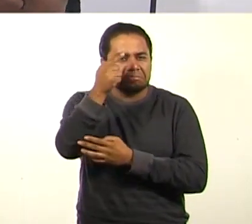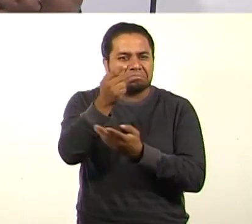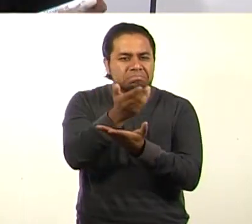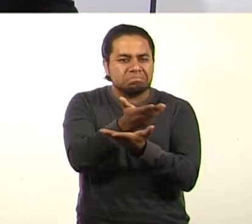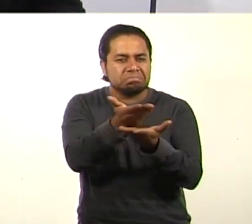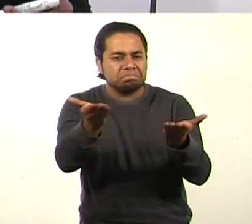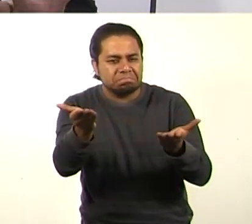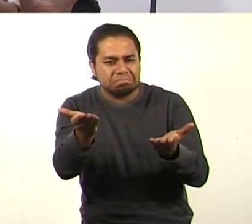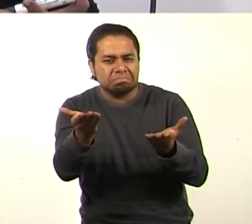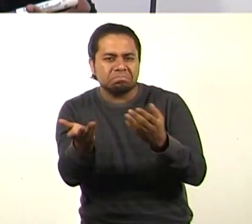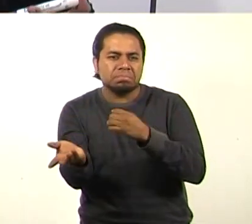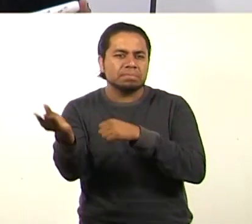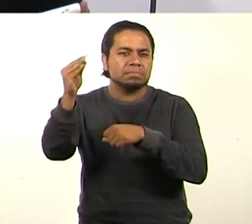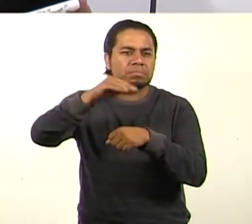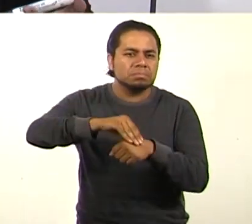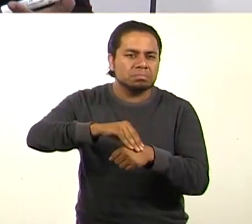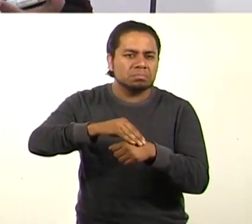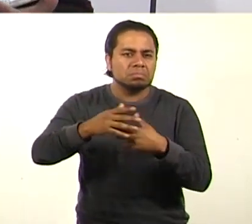crear